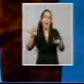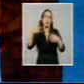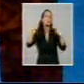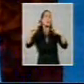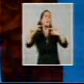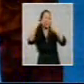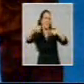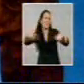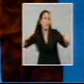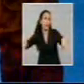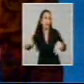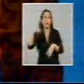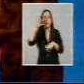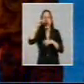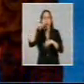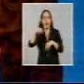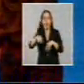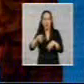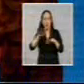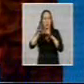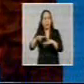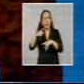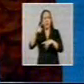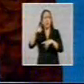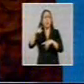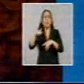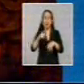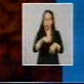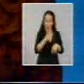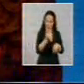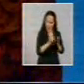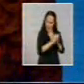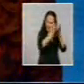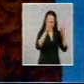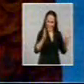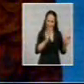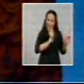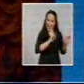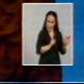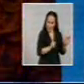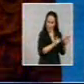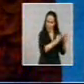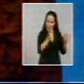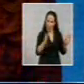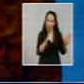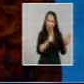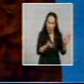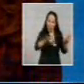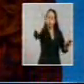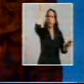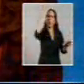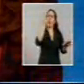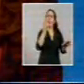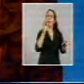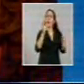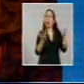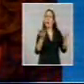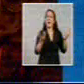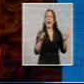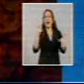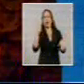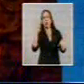turística, ha crecido en el primer cuatrimestre del año 2015 un 2,9